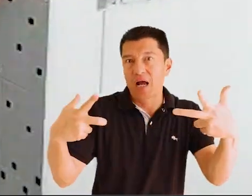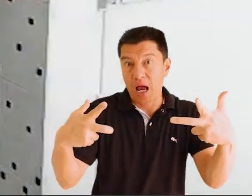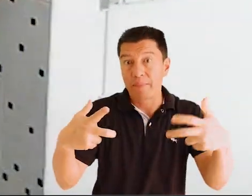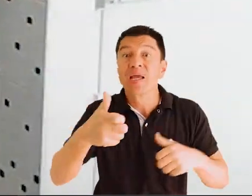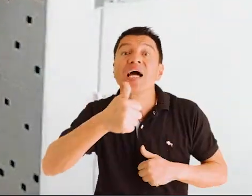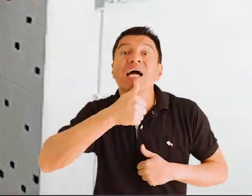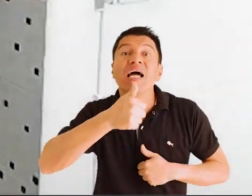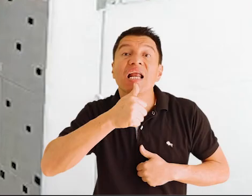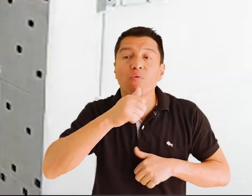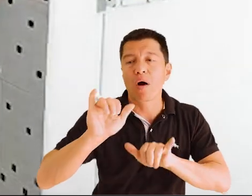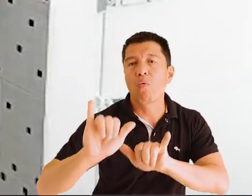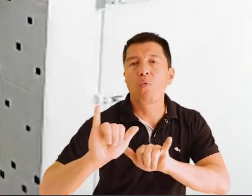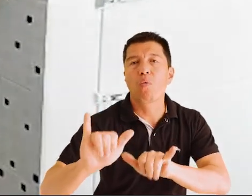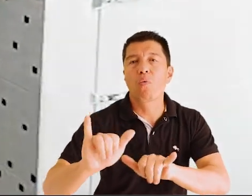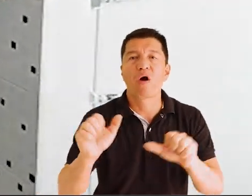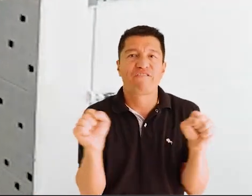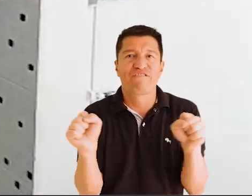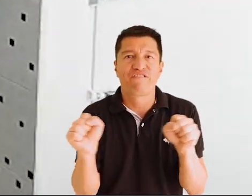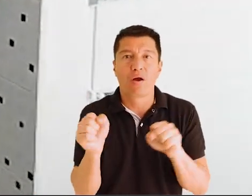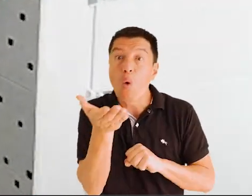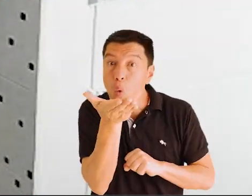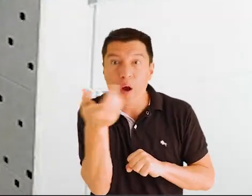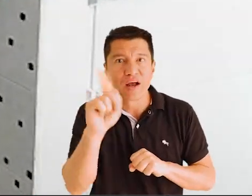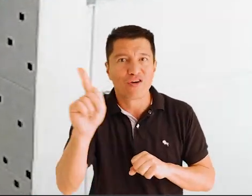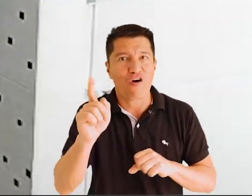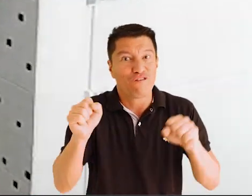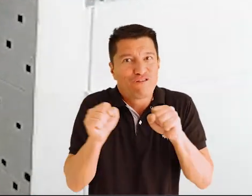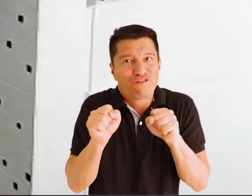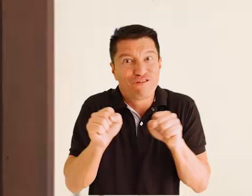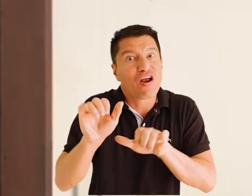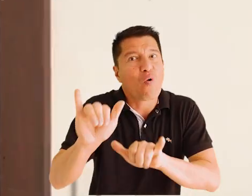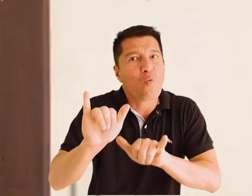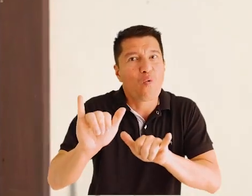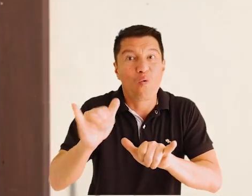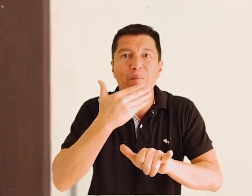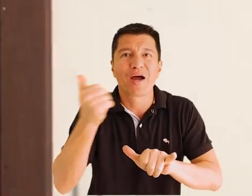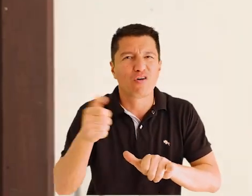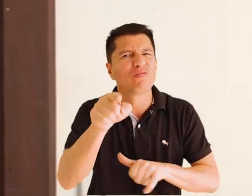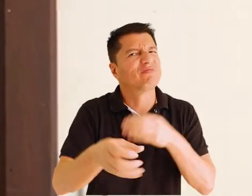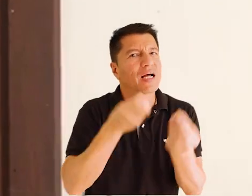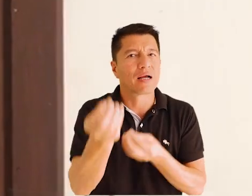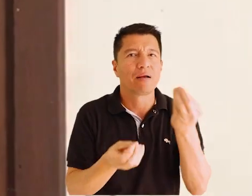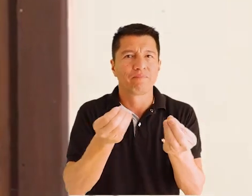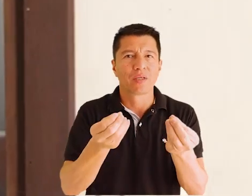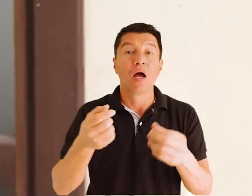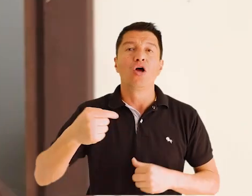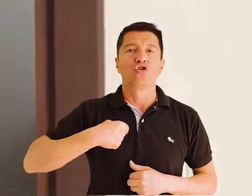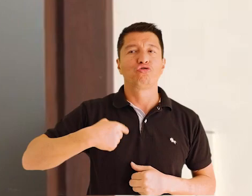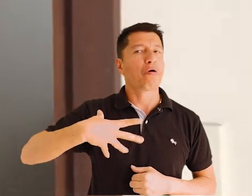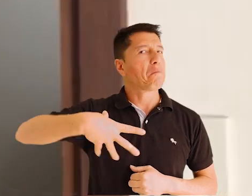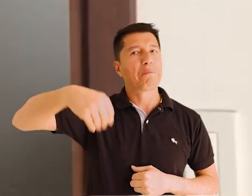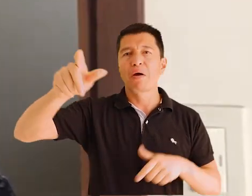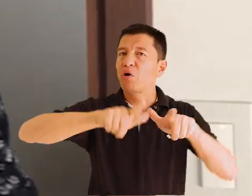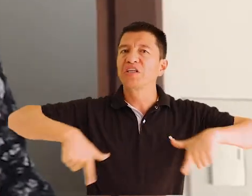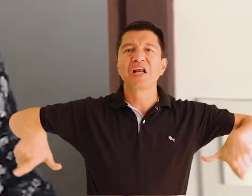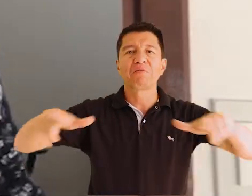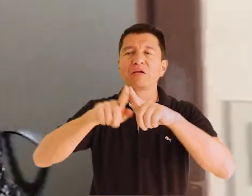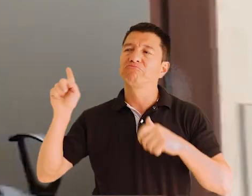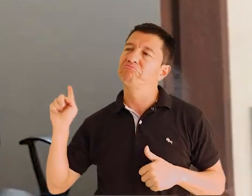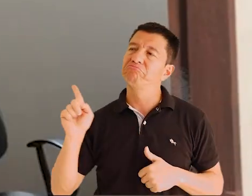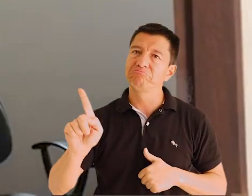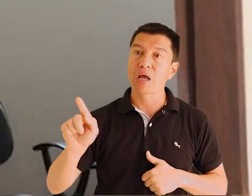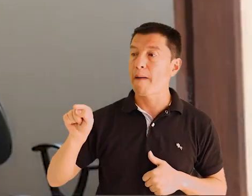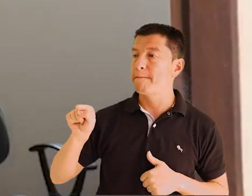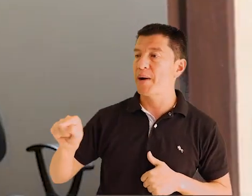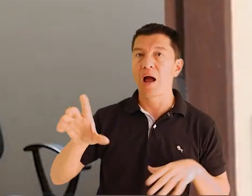energía. Pues el agua retiene el frío, pero el aire no. ¿Y tú cómo actúas? Yo reduzco el consumo al apagar la luz al salir de una